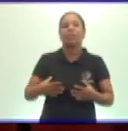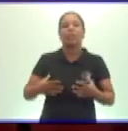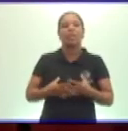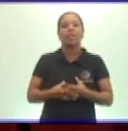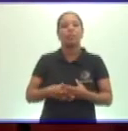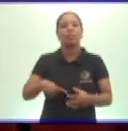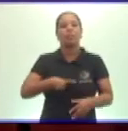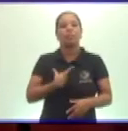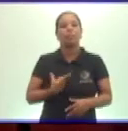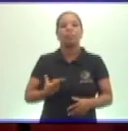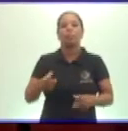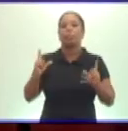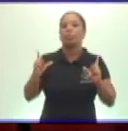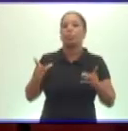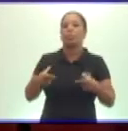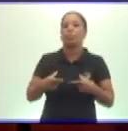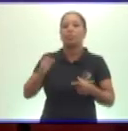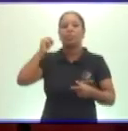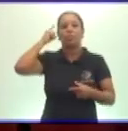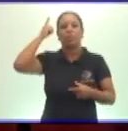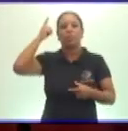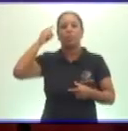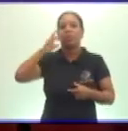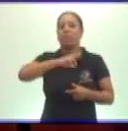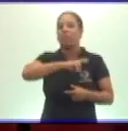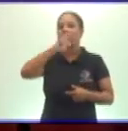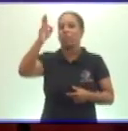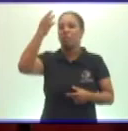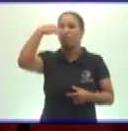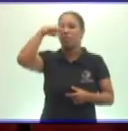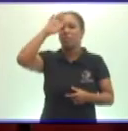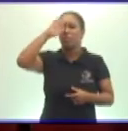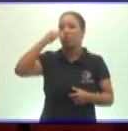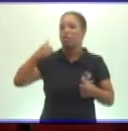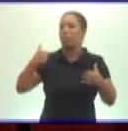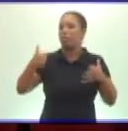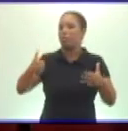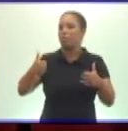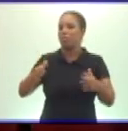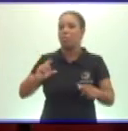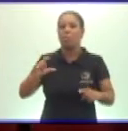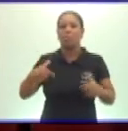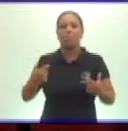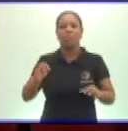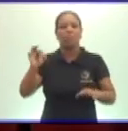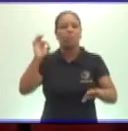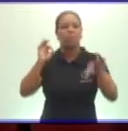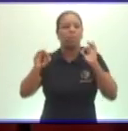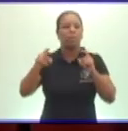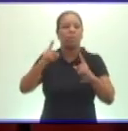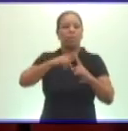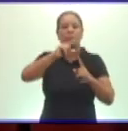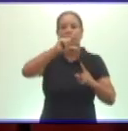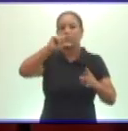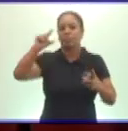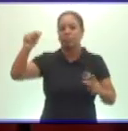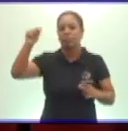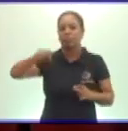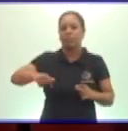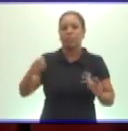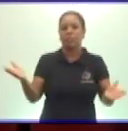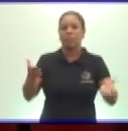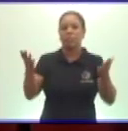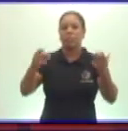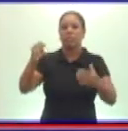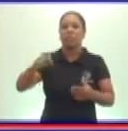e ideología de la Revolución Cubana. Pues bien, ¿cuáles son los elementos del sumario a desarrollar en esta clase?